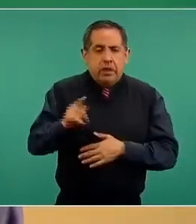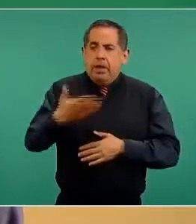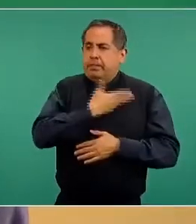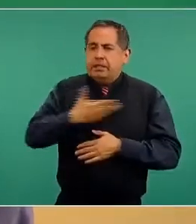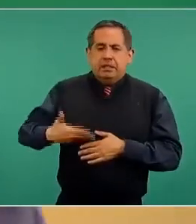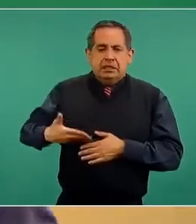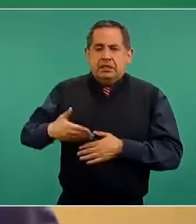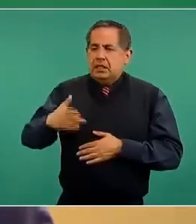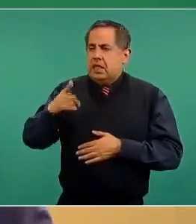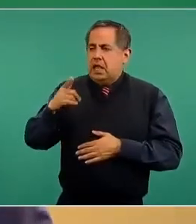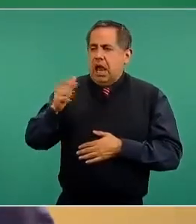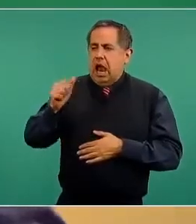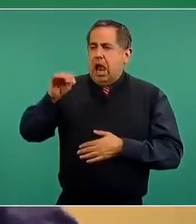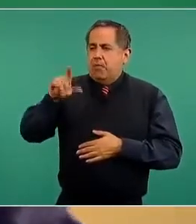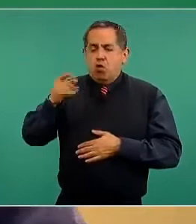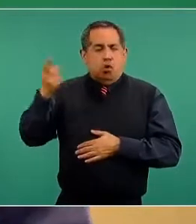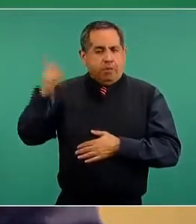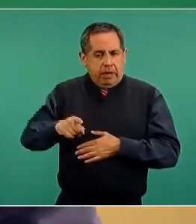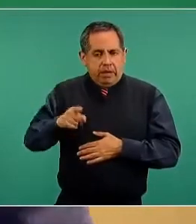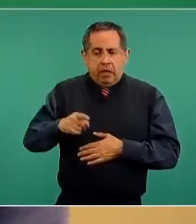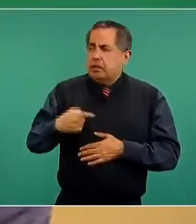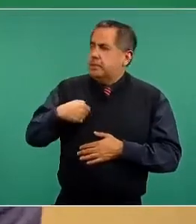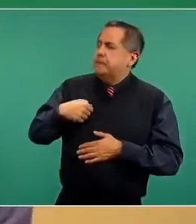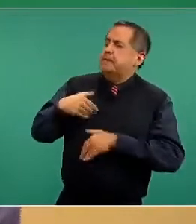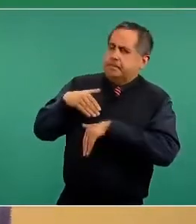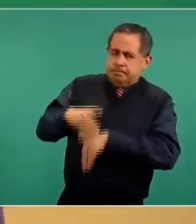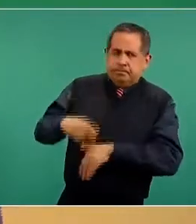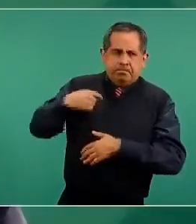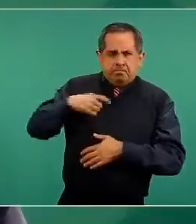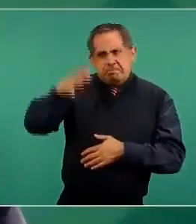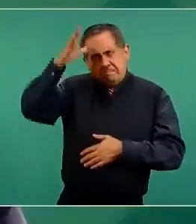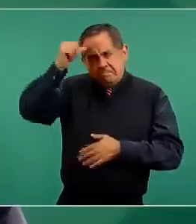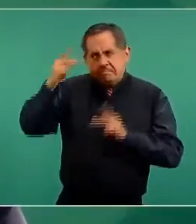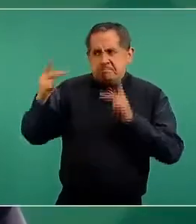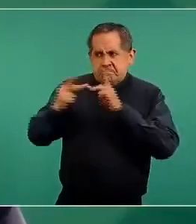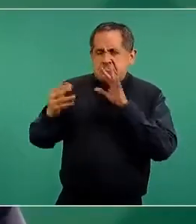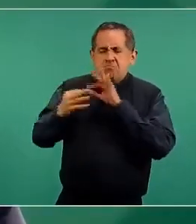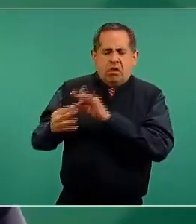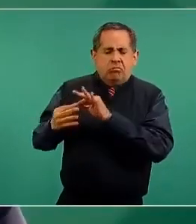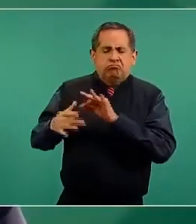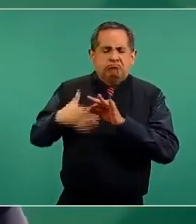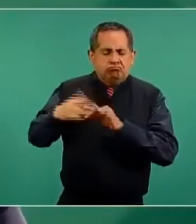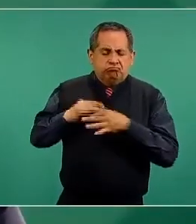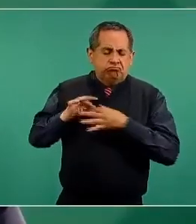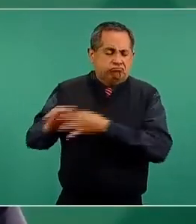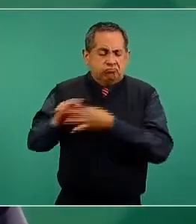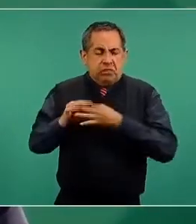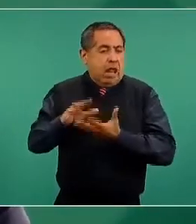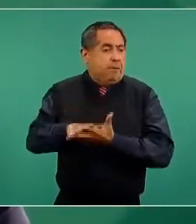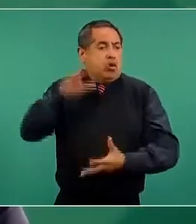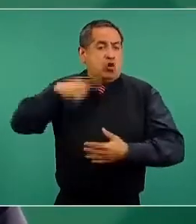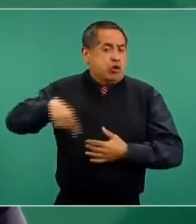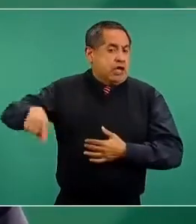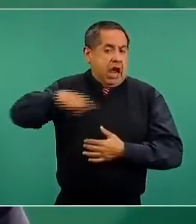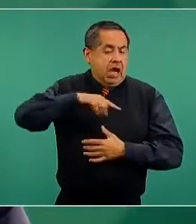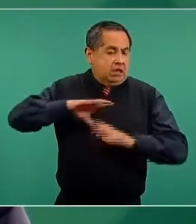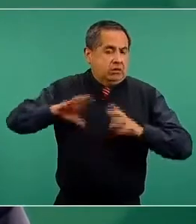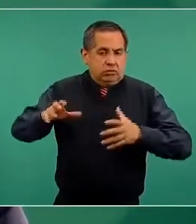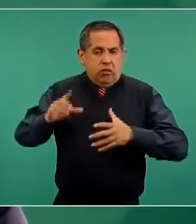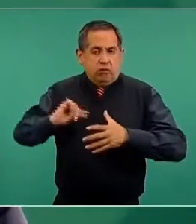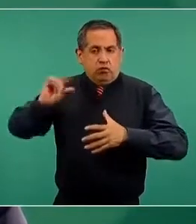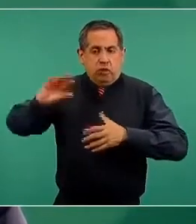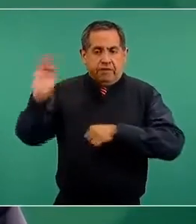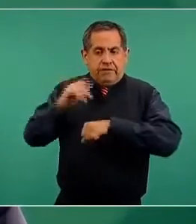López Obrador, instrucción con la que además estamos muy orgullosos, muchos o la mayoría o todos los